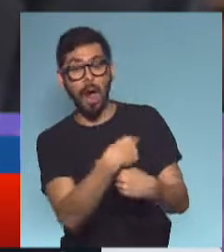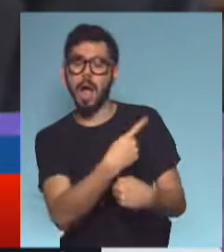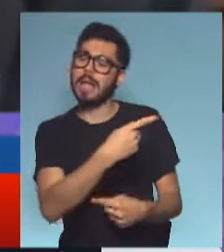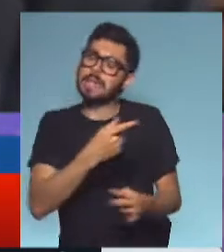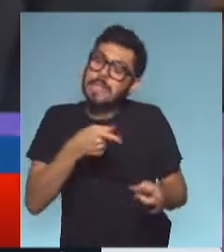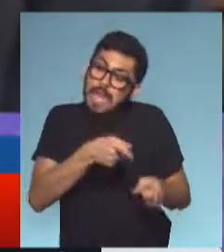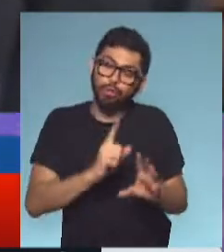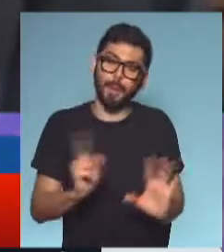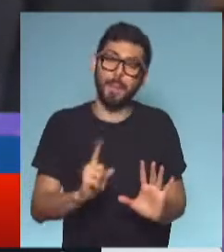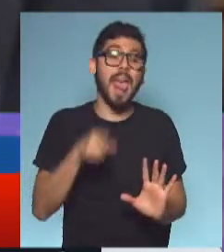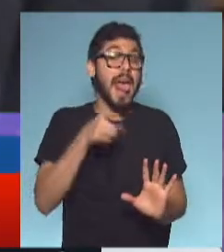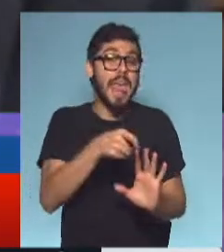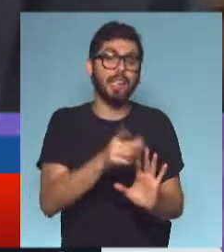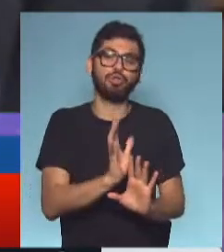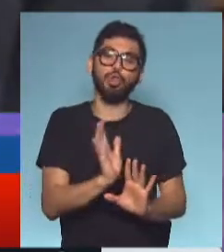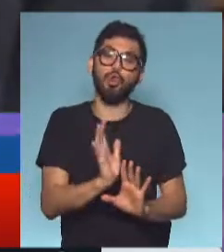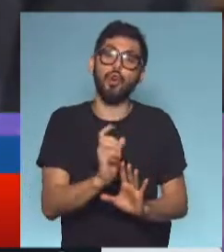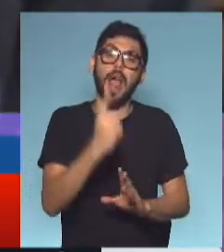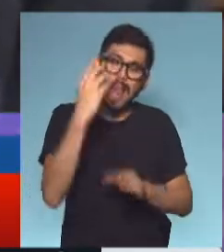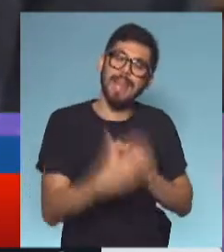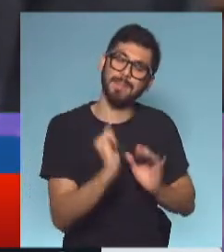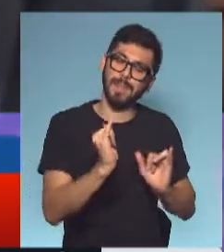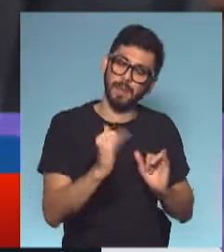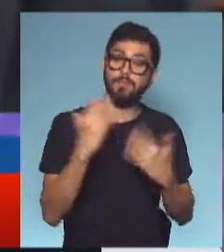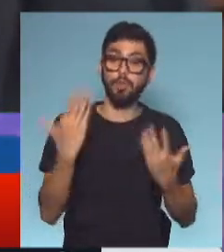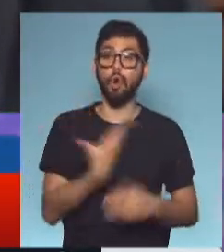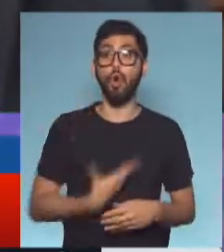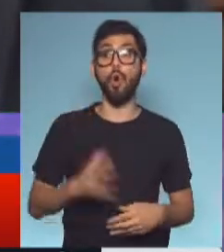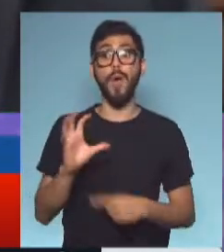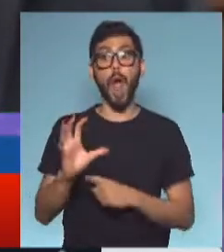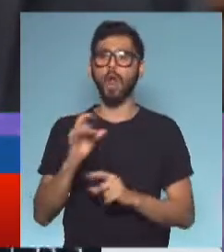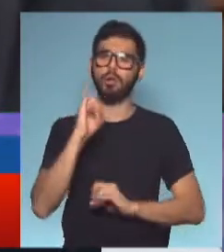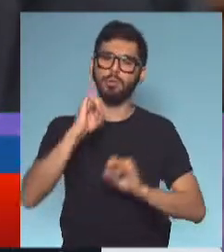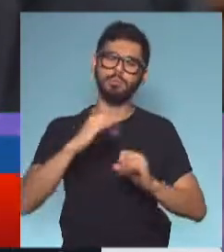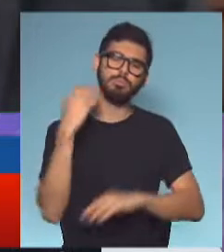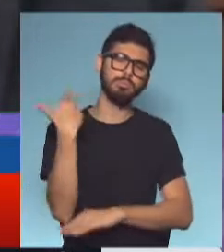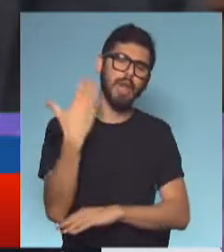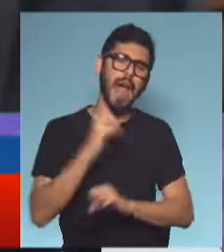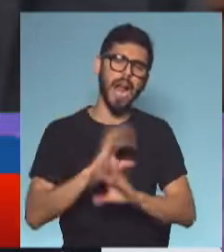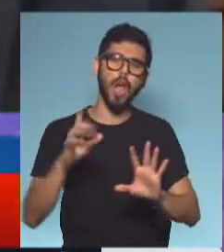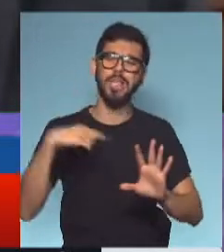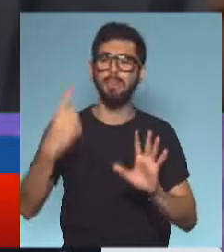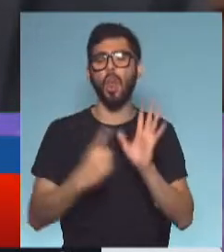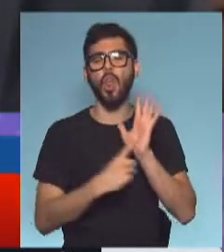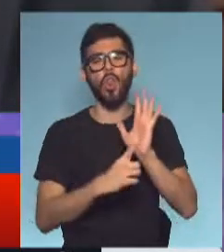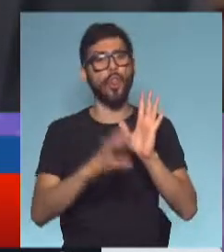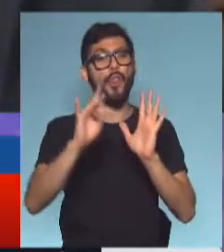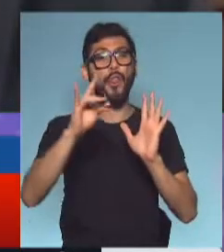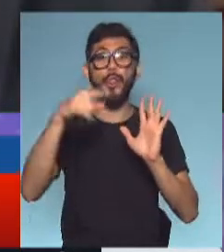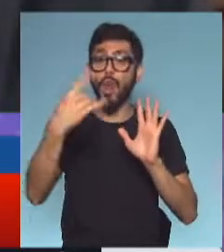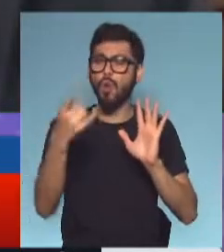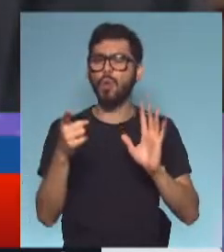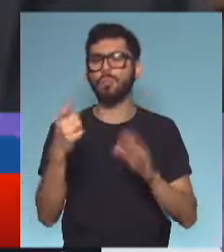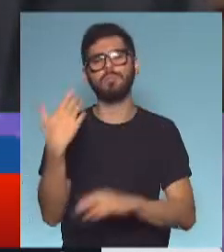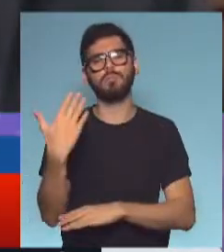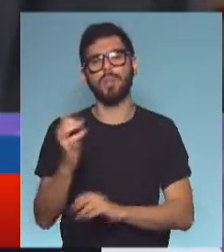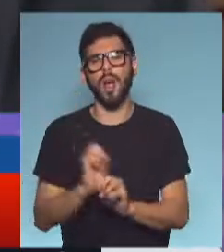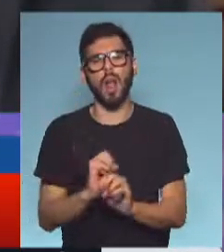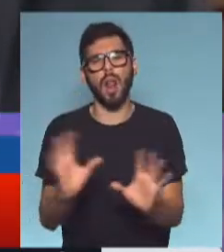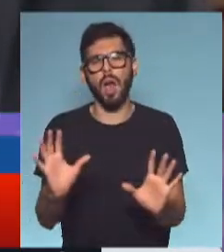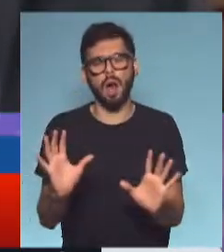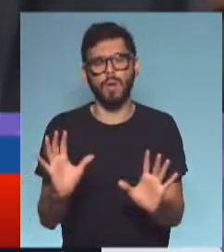es el único límite existente. Por eso el gobernador fue muy claro, cada una de las veces que se publicaron los DNU del gobierno nacional, la